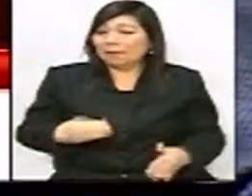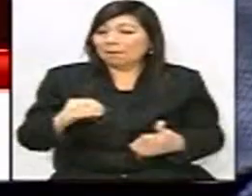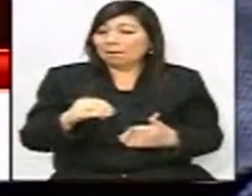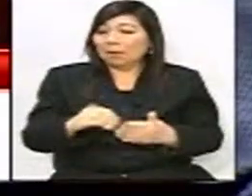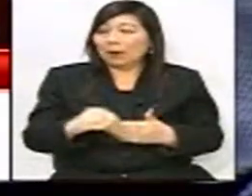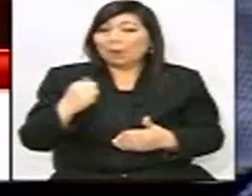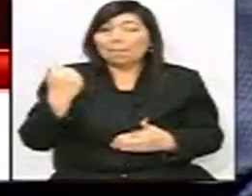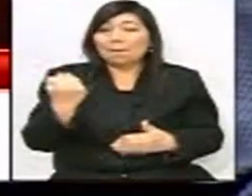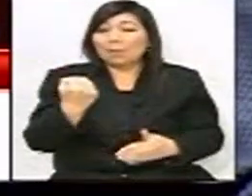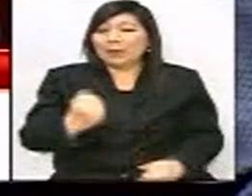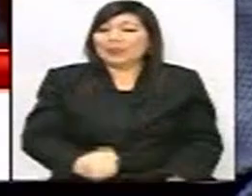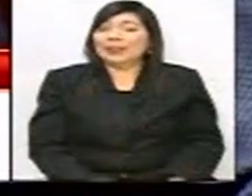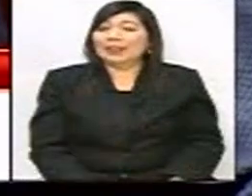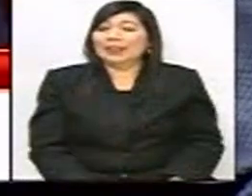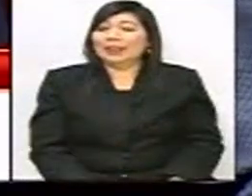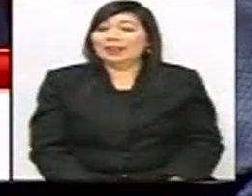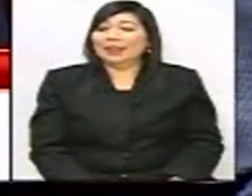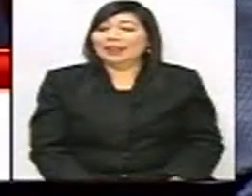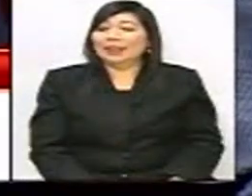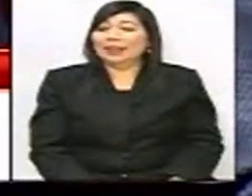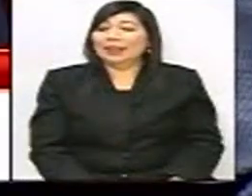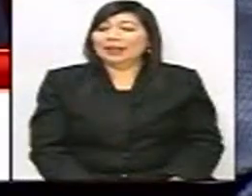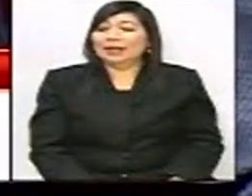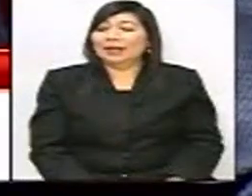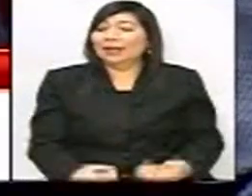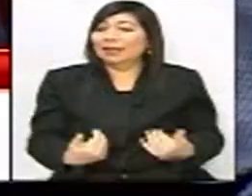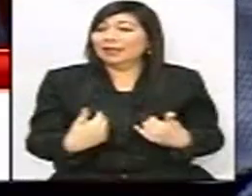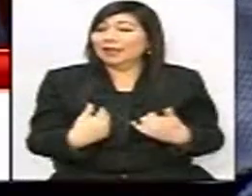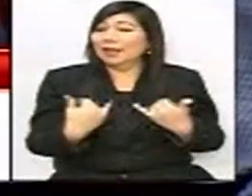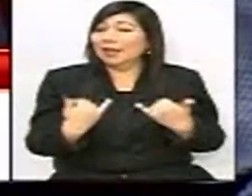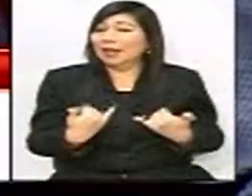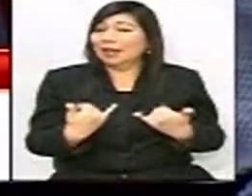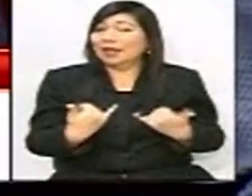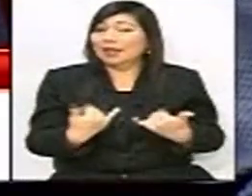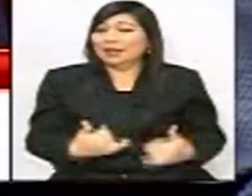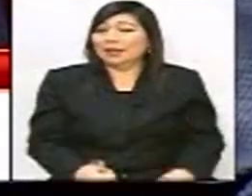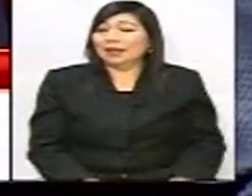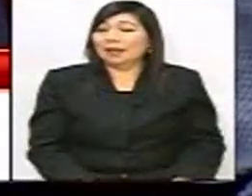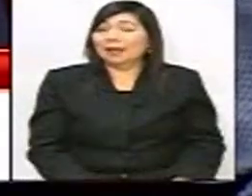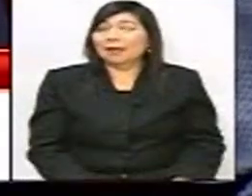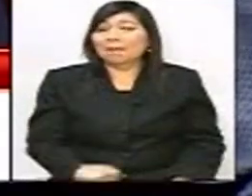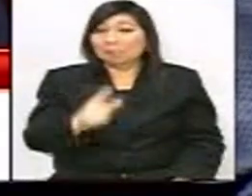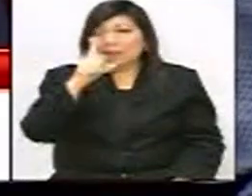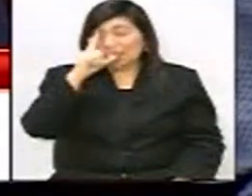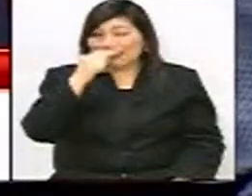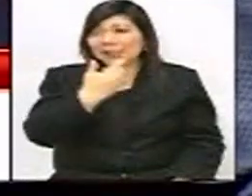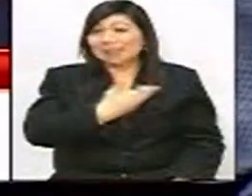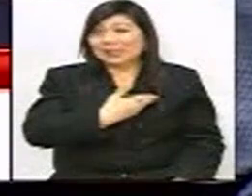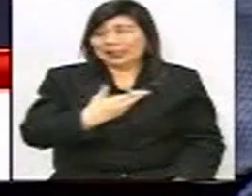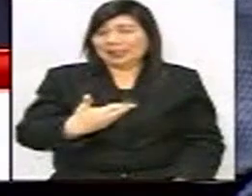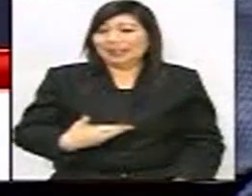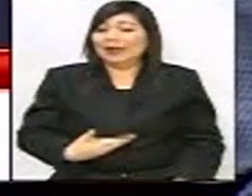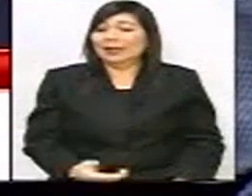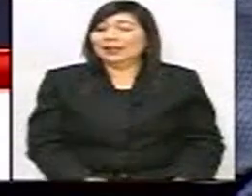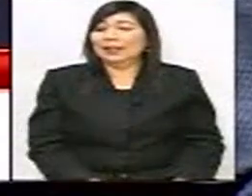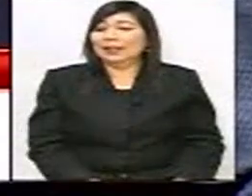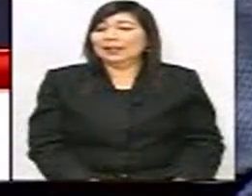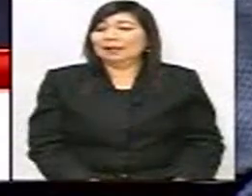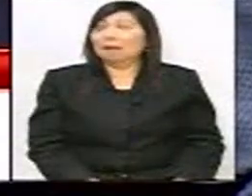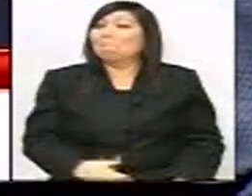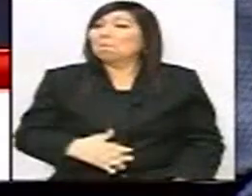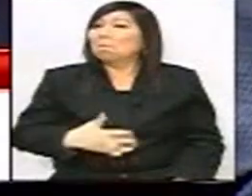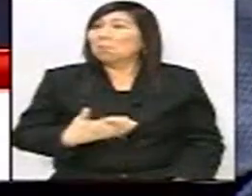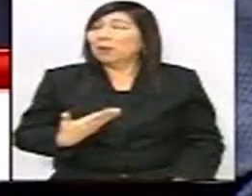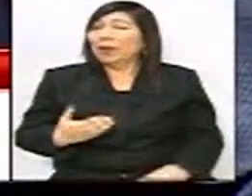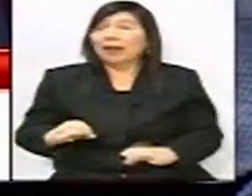encabezado por el poder que lo tiene en estos momentos el señor Vizcarra. Creemos también que